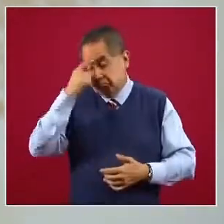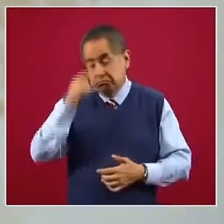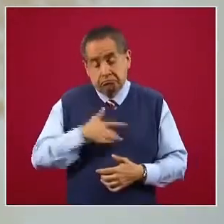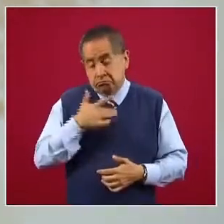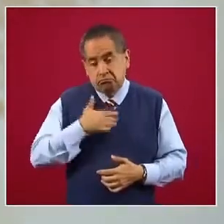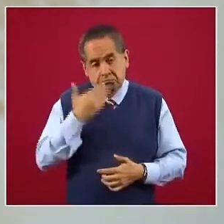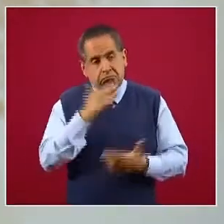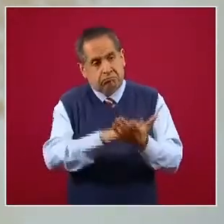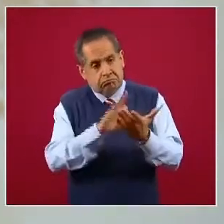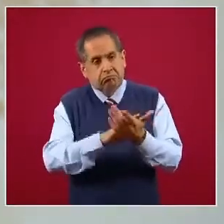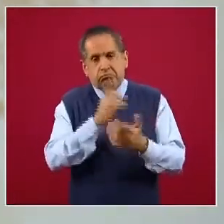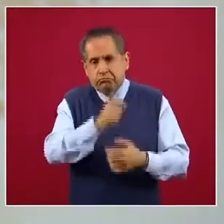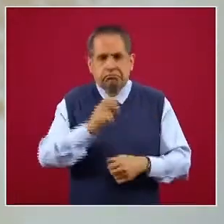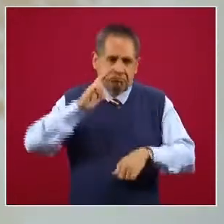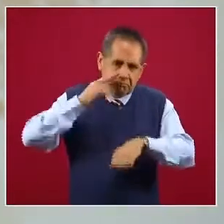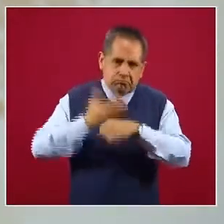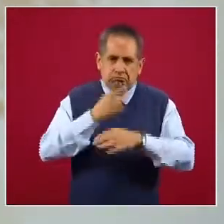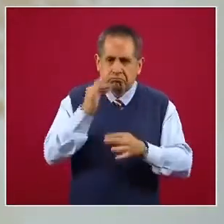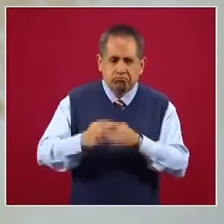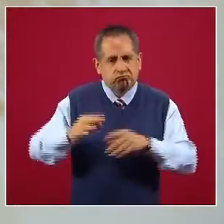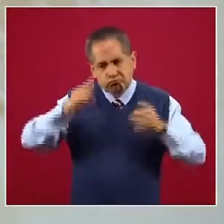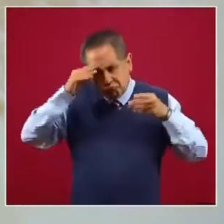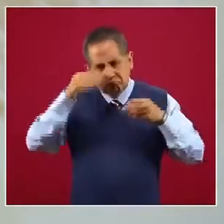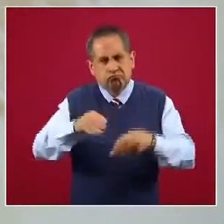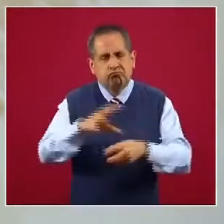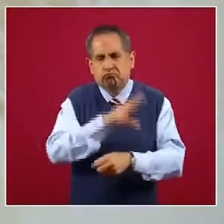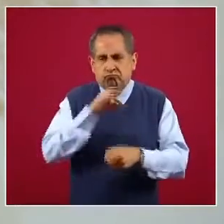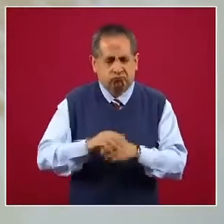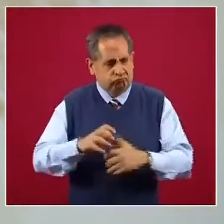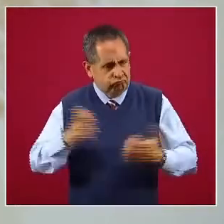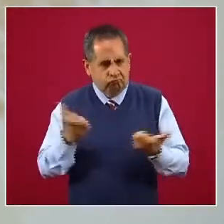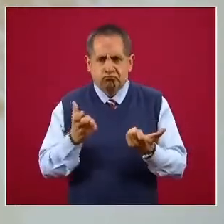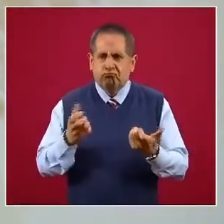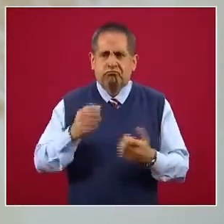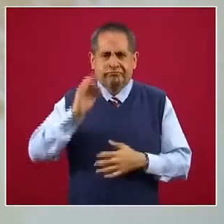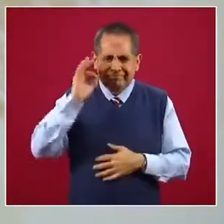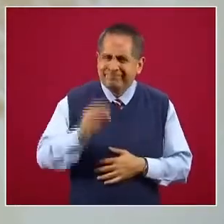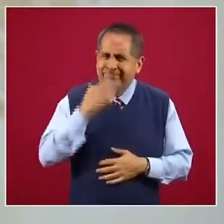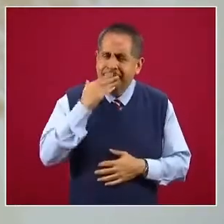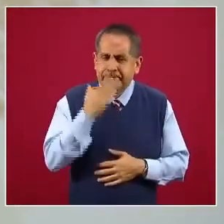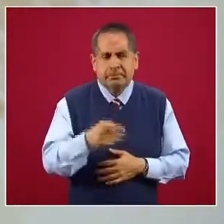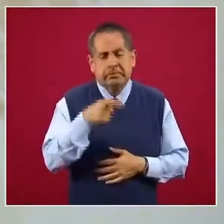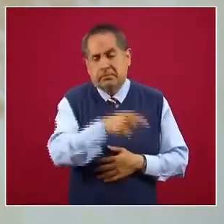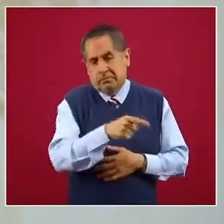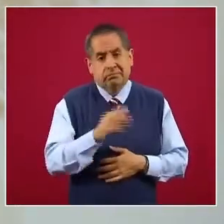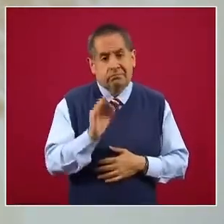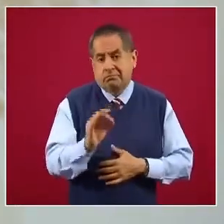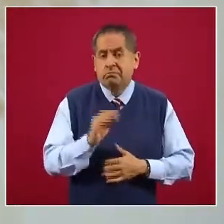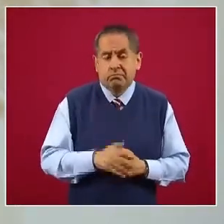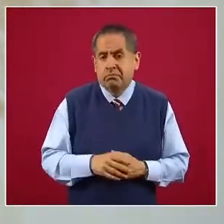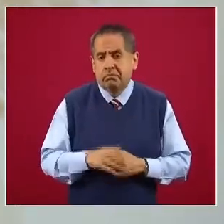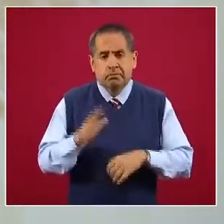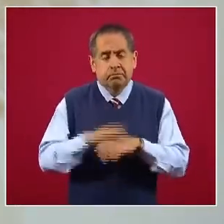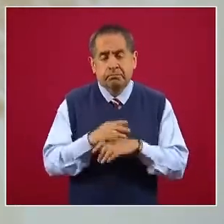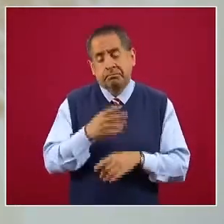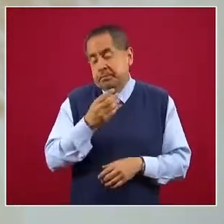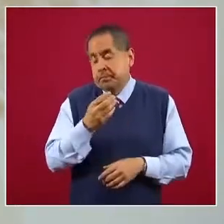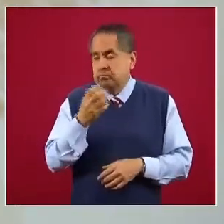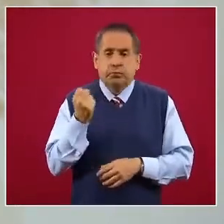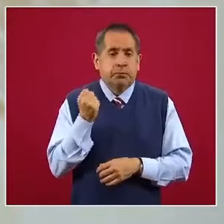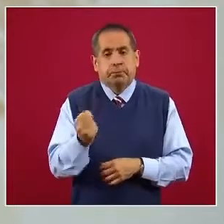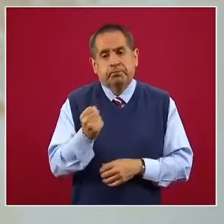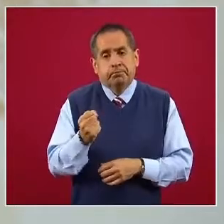ejemplo de responsabilidad, de dedicación y de actuar en una forma contundente cuando así se